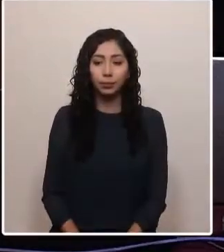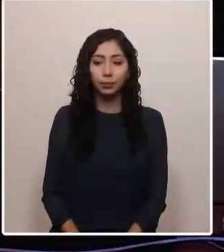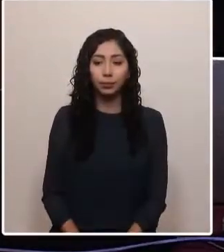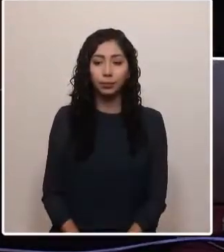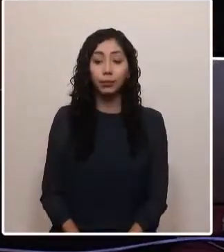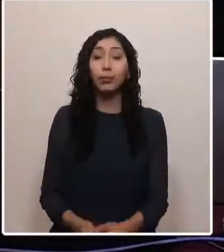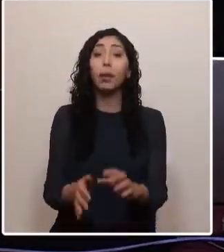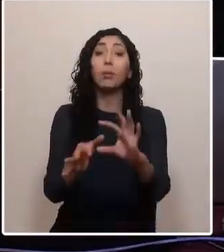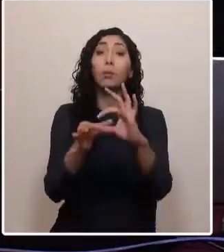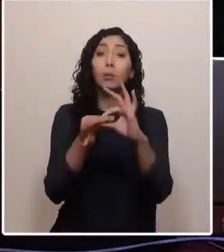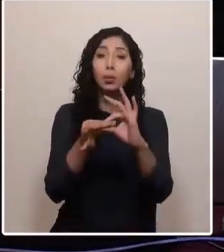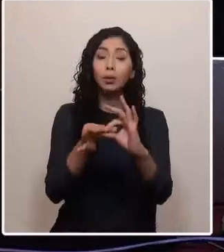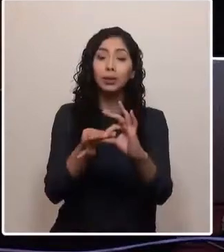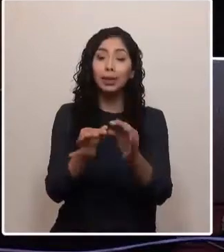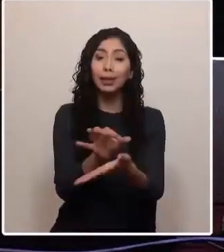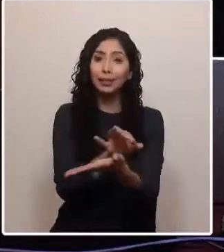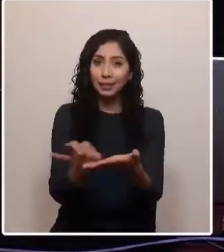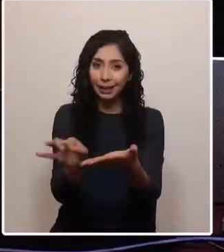Secretario,